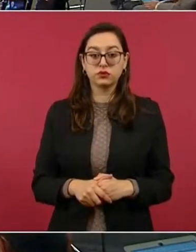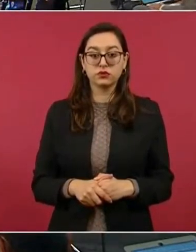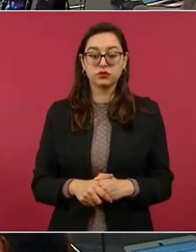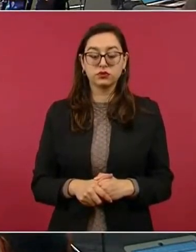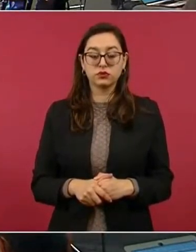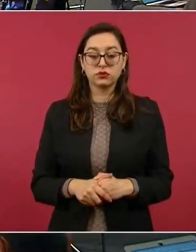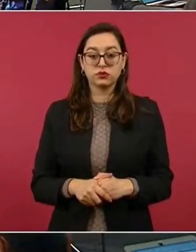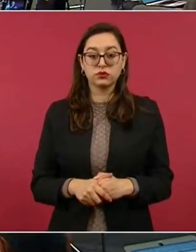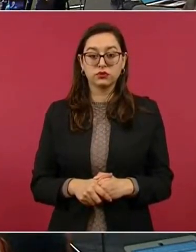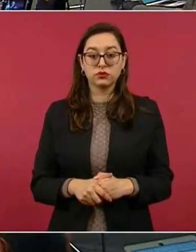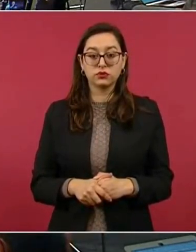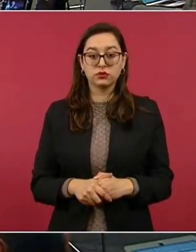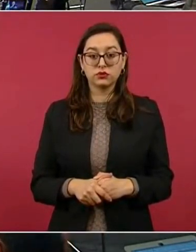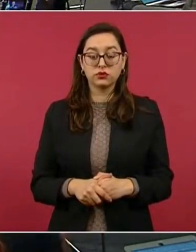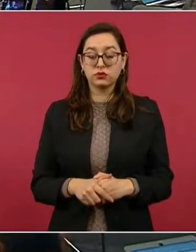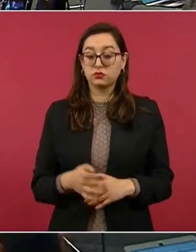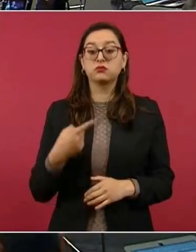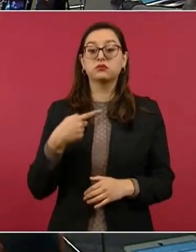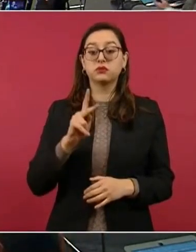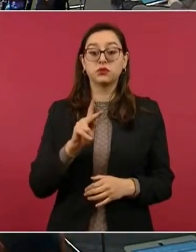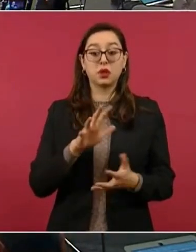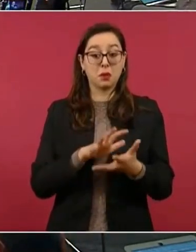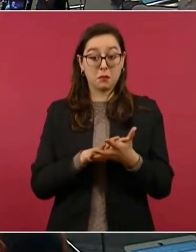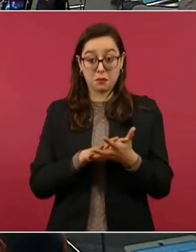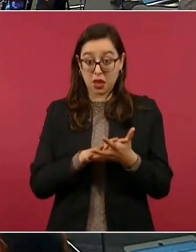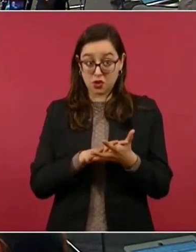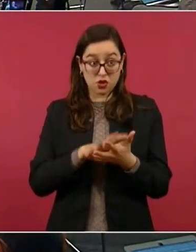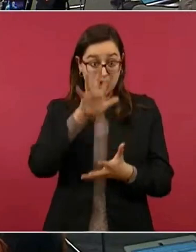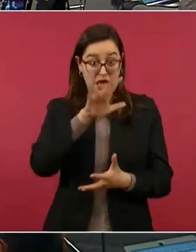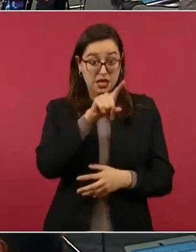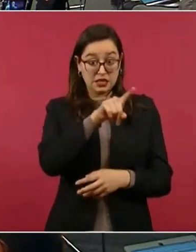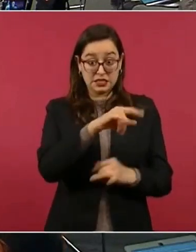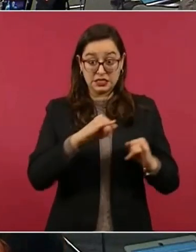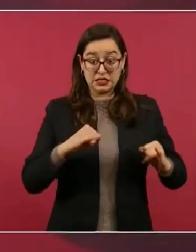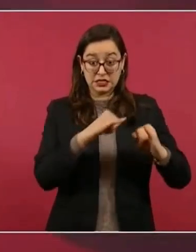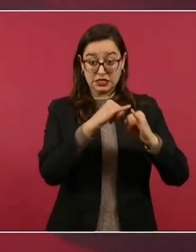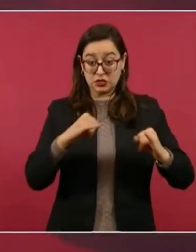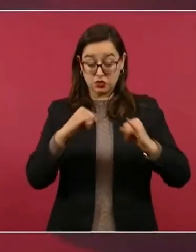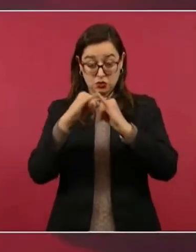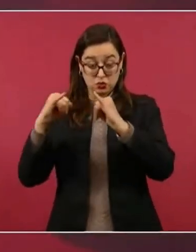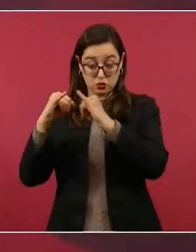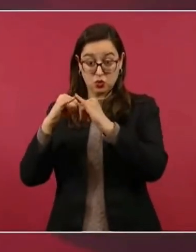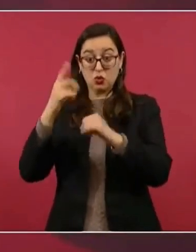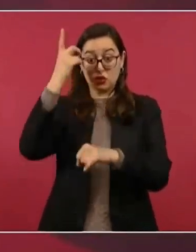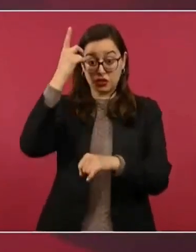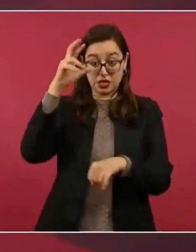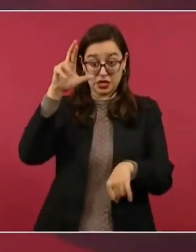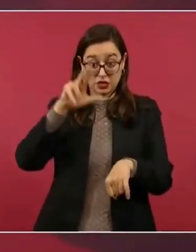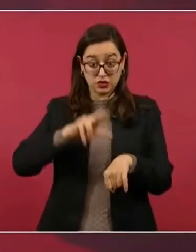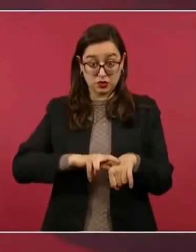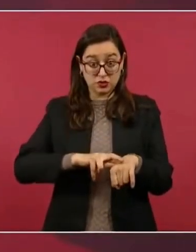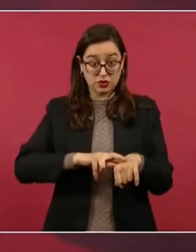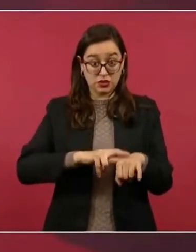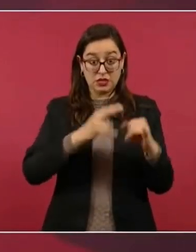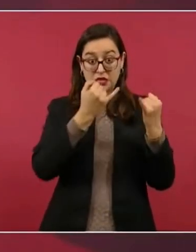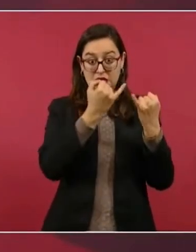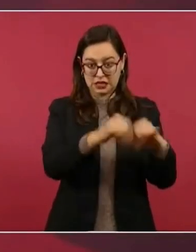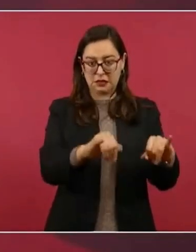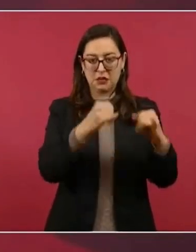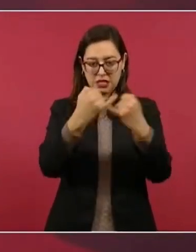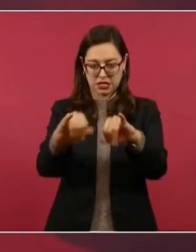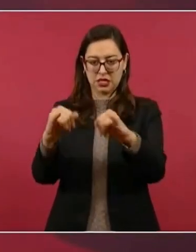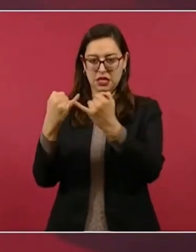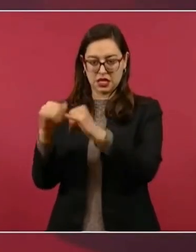Pero la mayoría de todos los directivos de estos